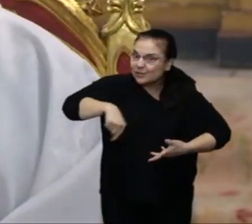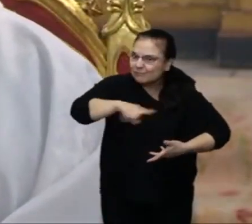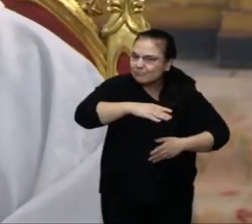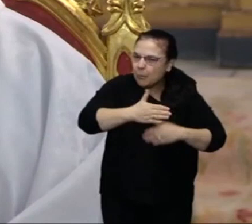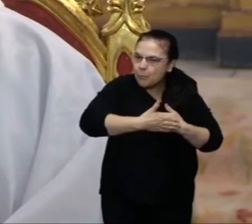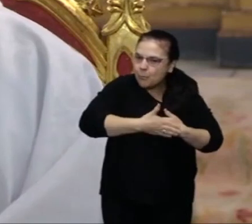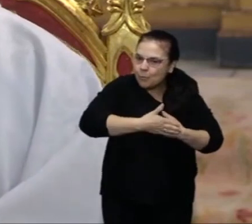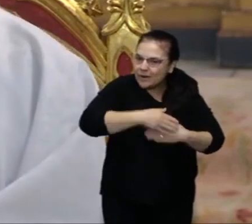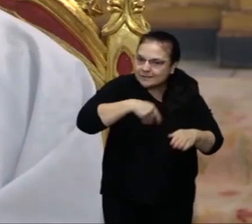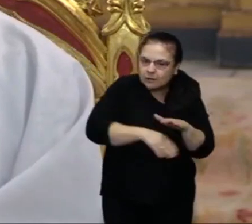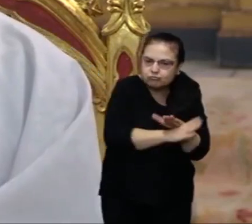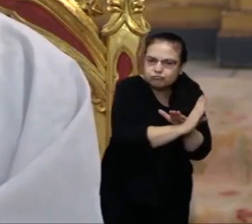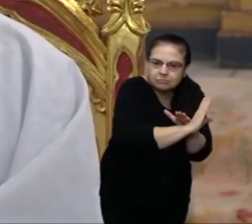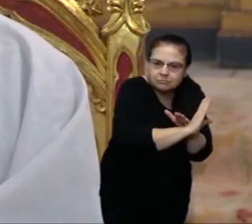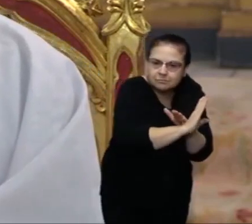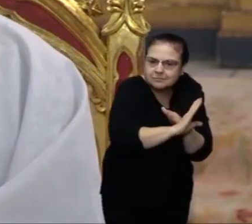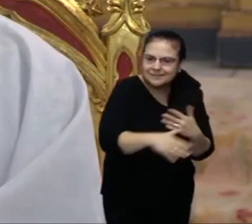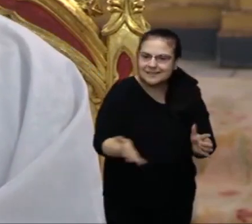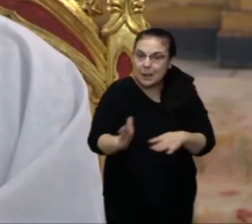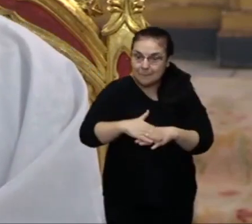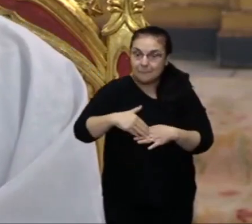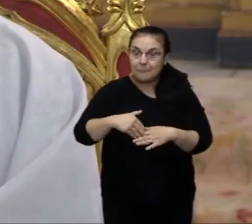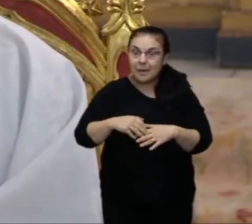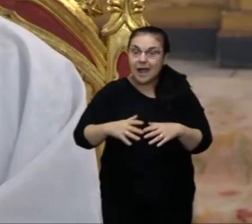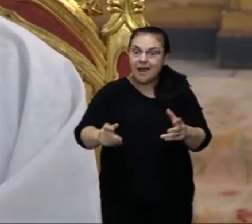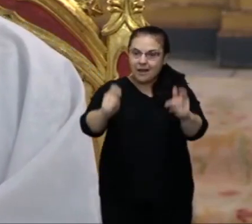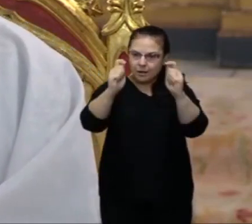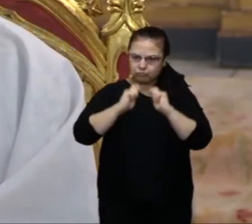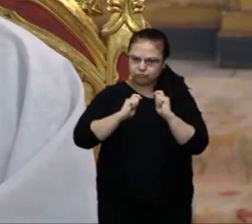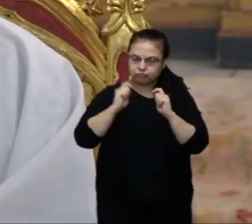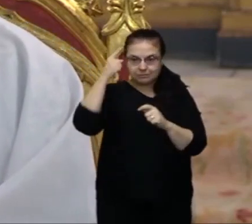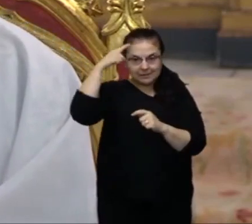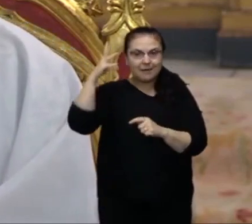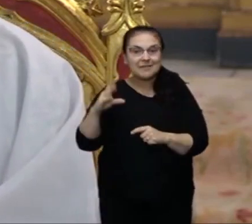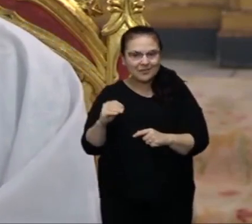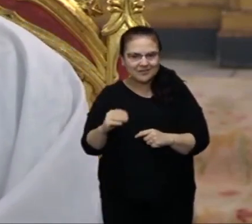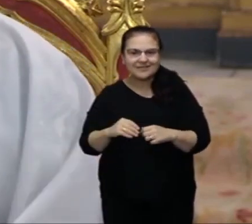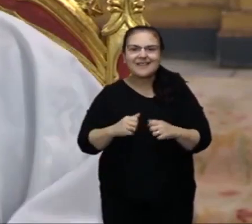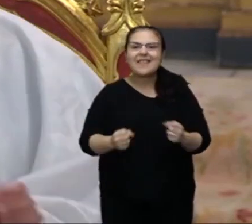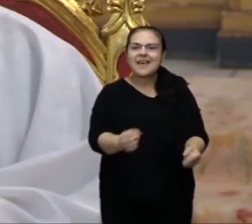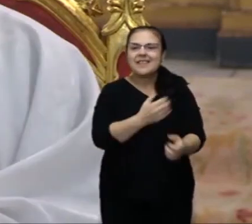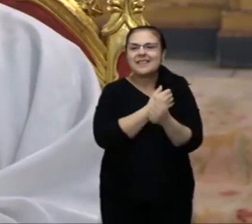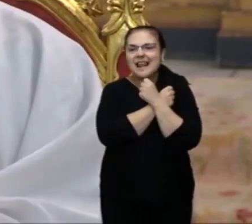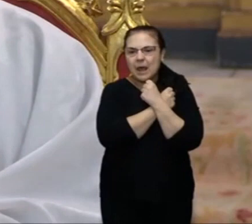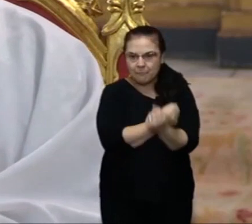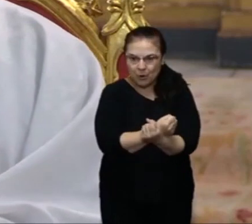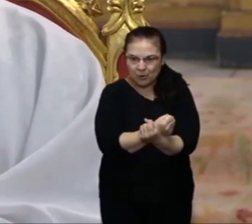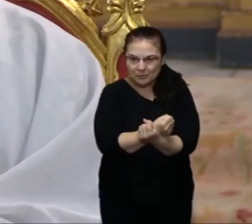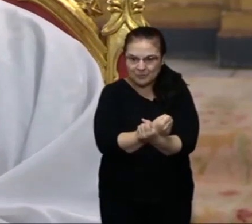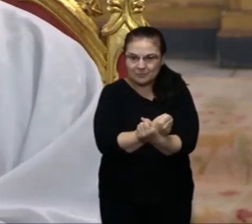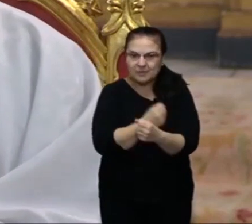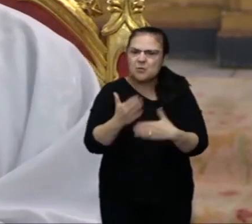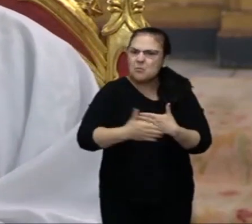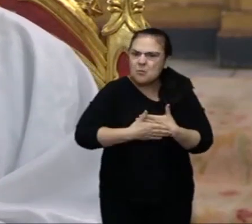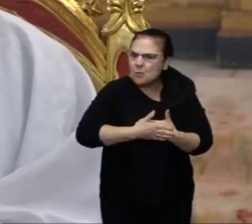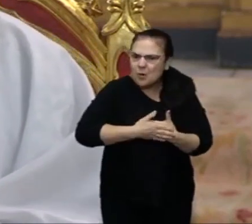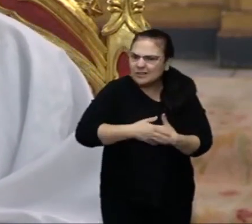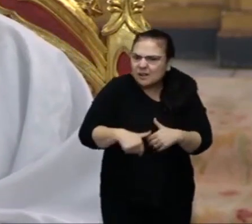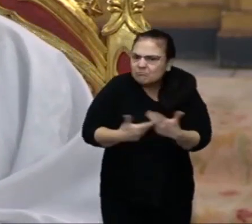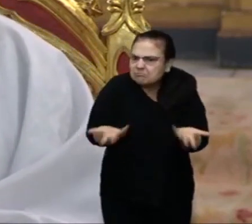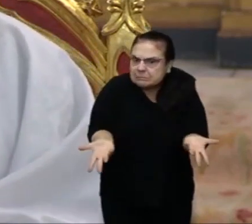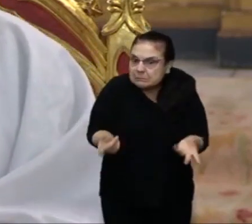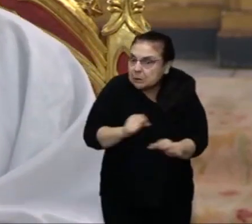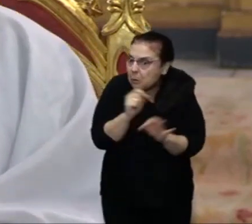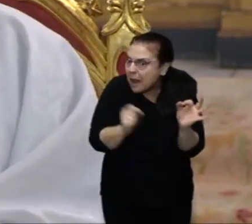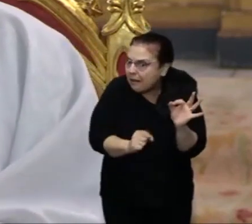puerta para llegar a recibir la sabiduría del amor. ¿Cuál es esa puerta? Lo explica San Juan de la